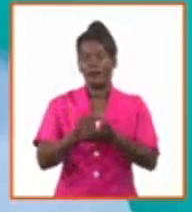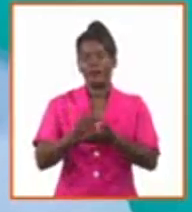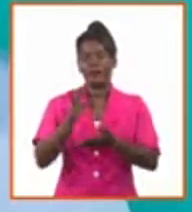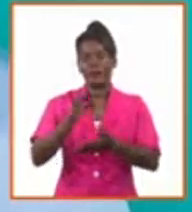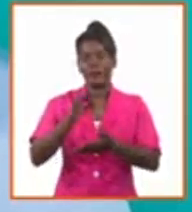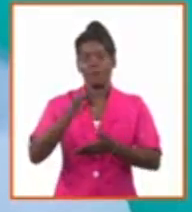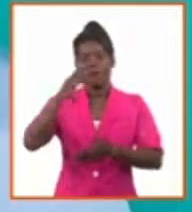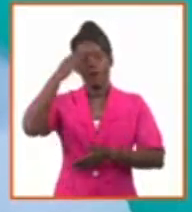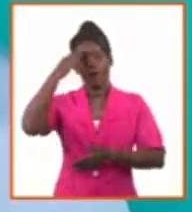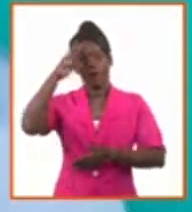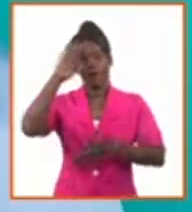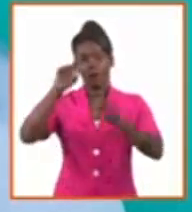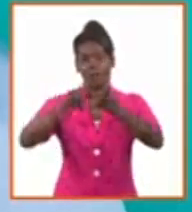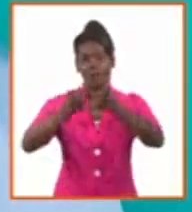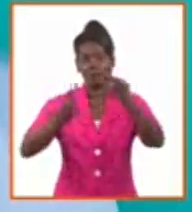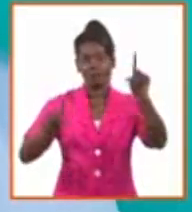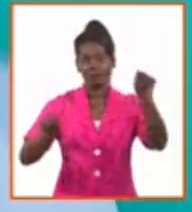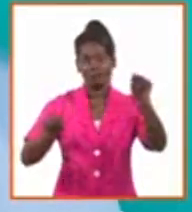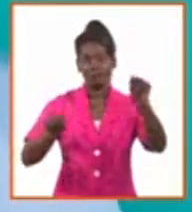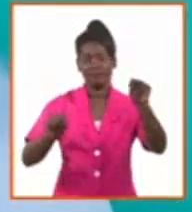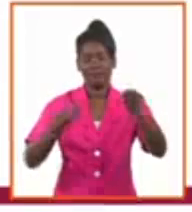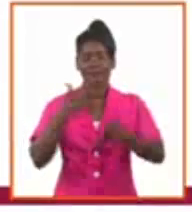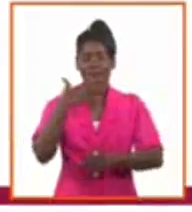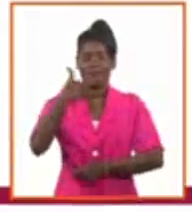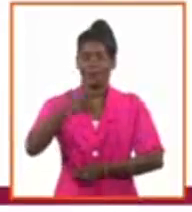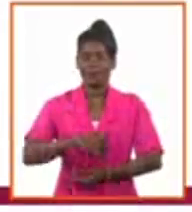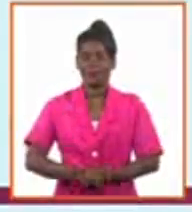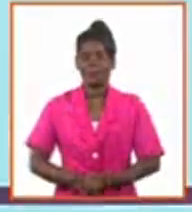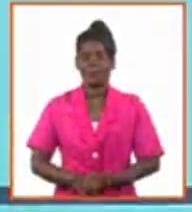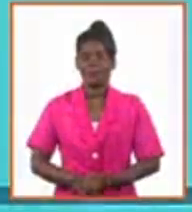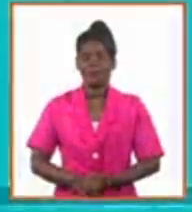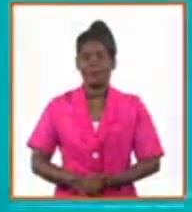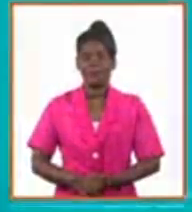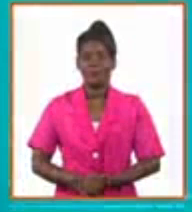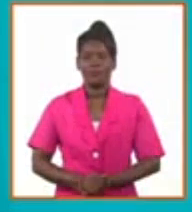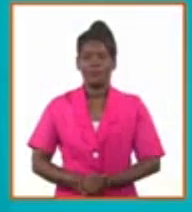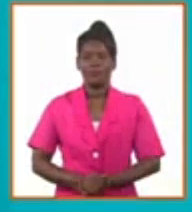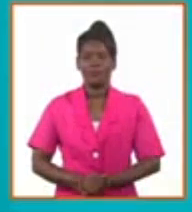lograr para los próximos años de la Federación Estudiantil Universitaria.